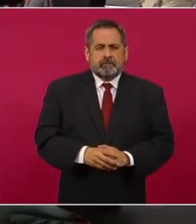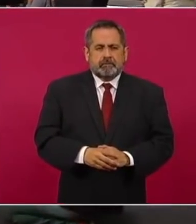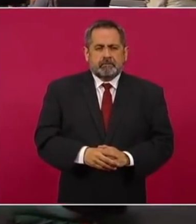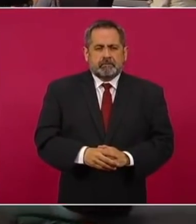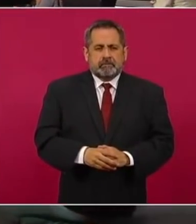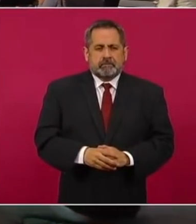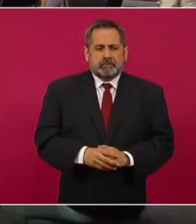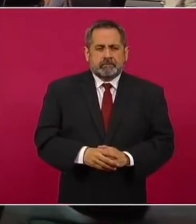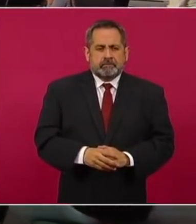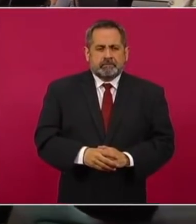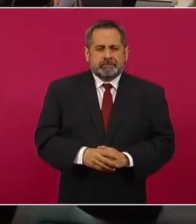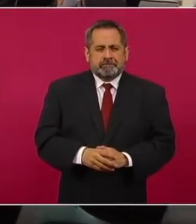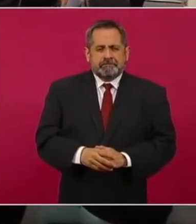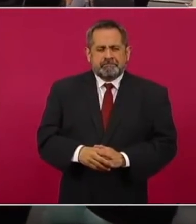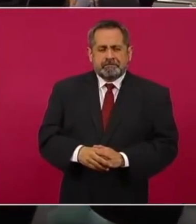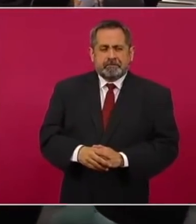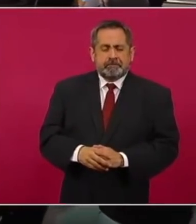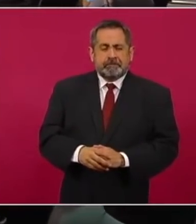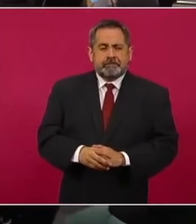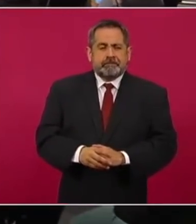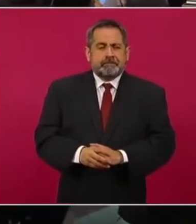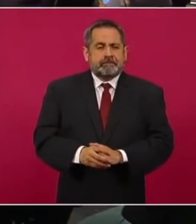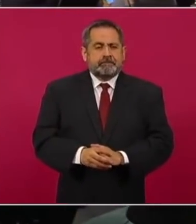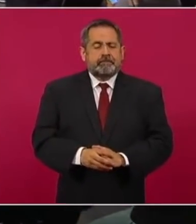Creo que hasta el final.